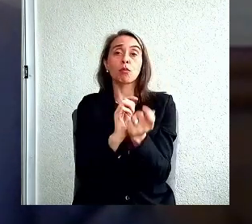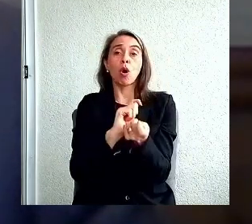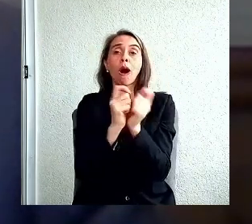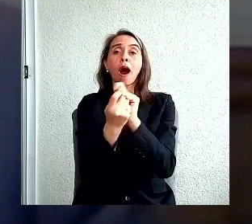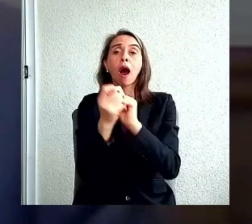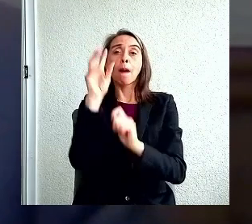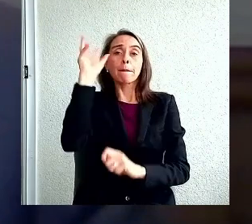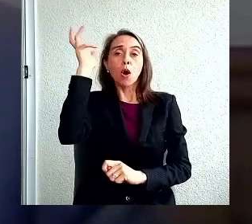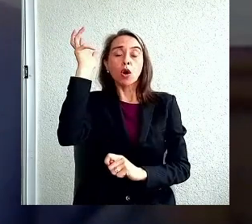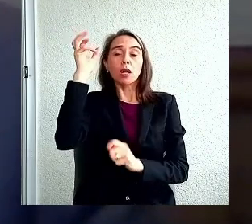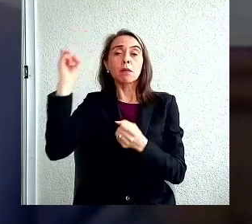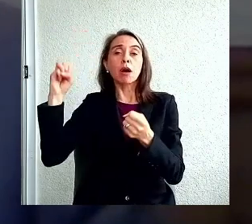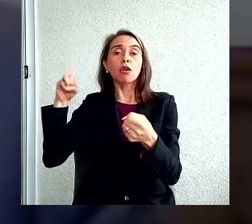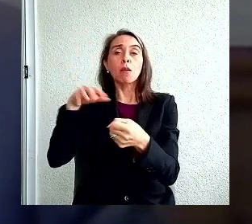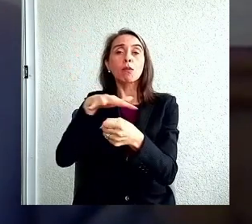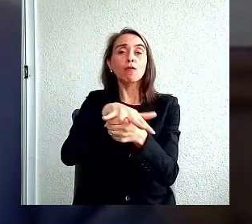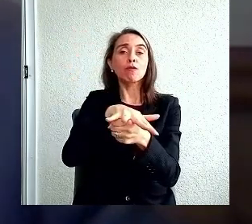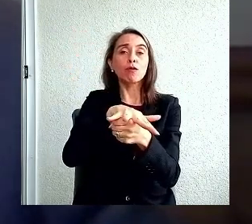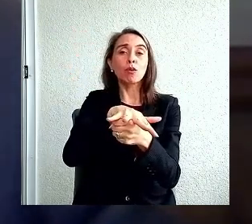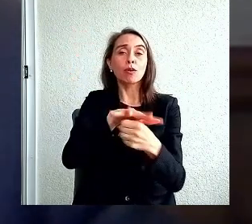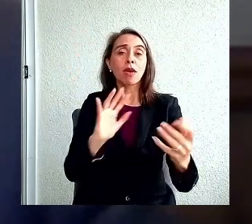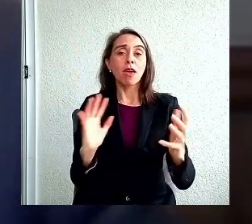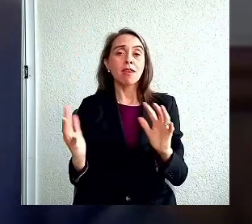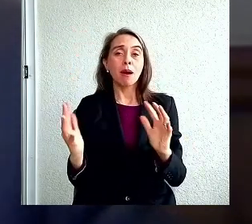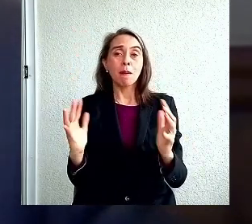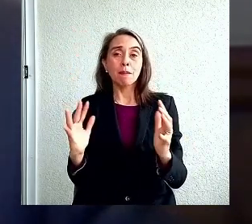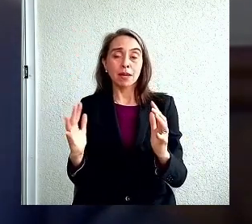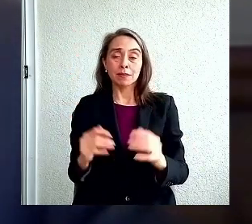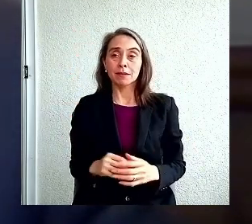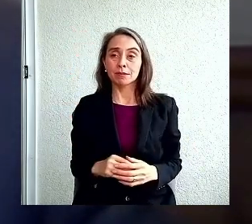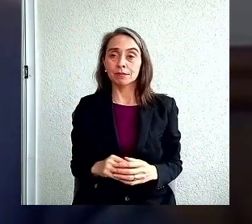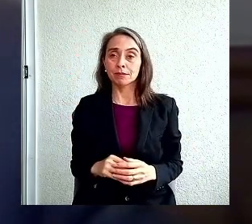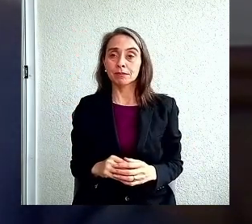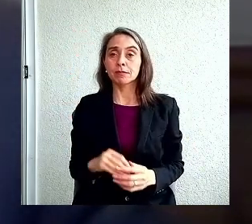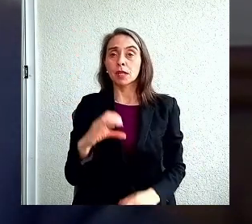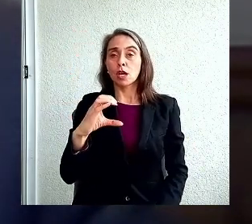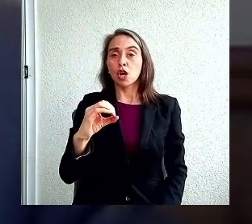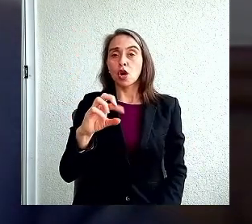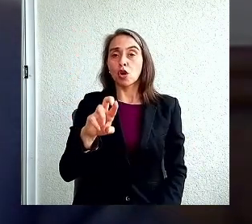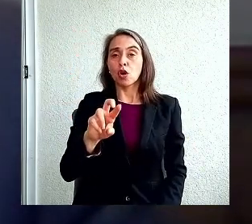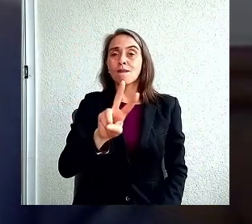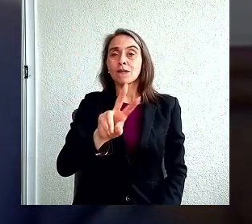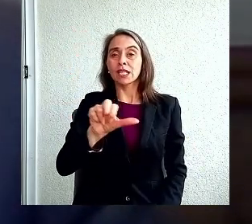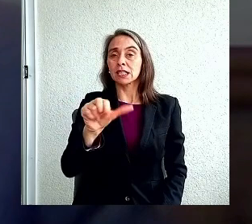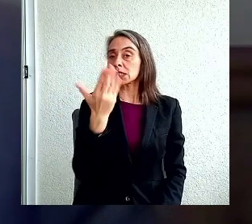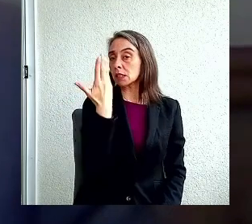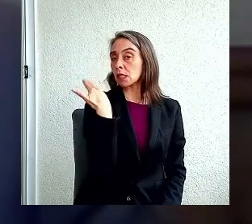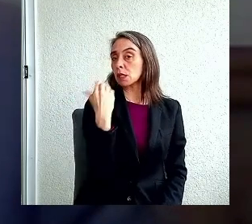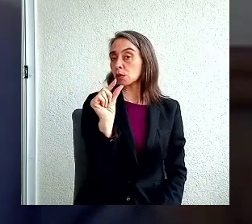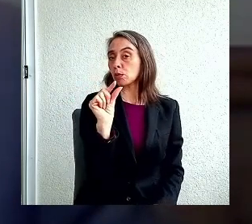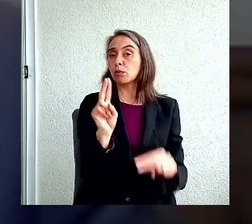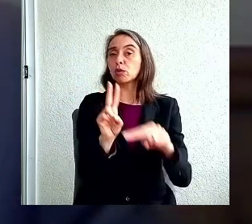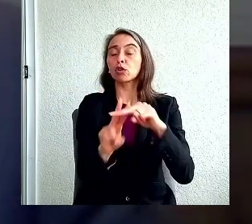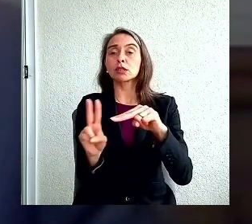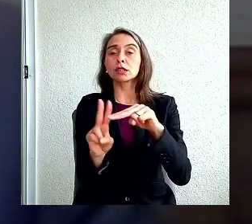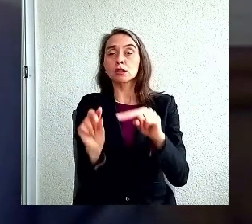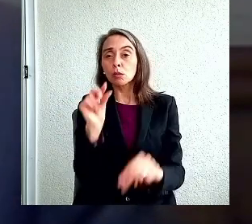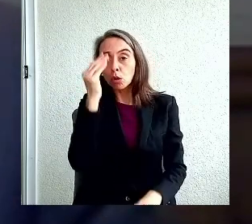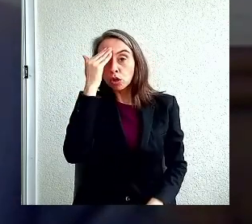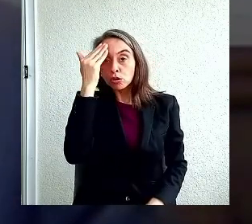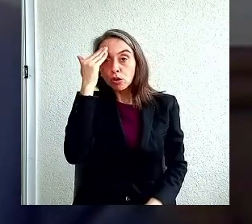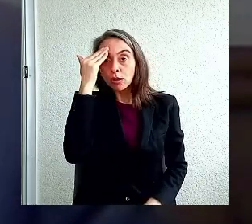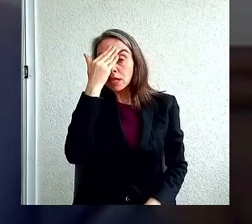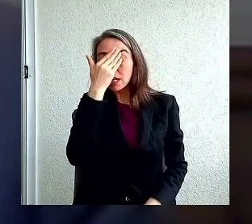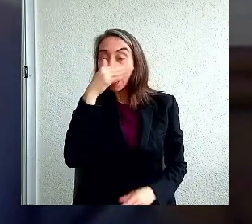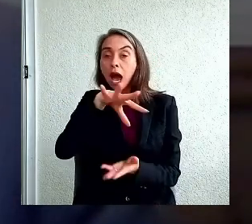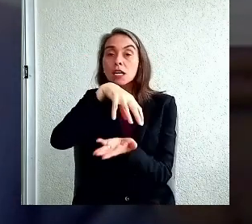ambiente. La COP26, que se realizó hace algunos días atrás en Glasgow y cuyo